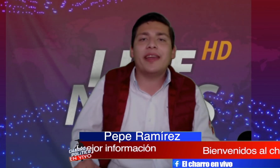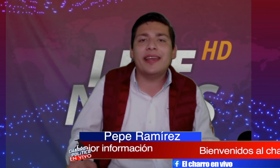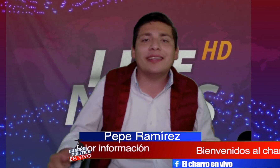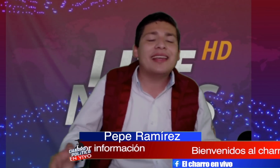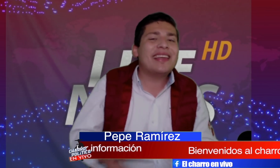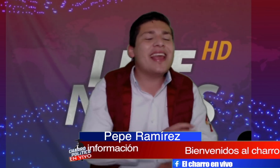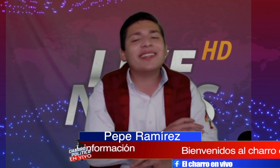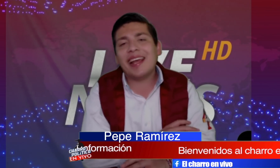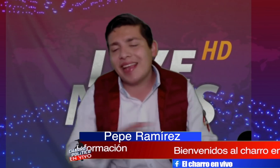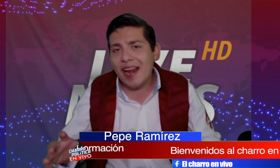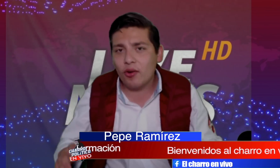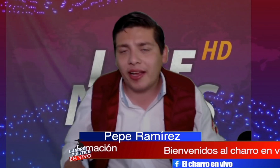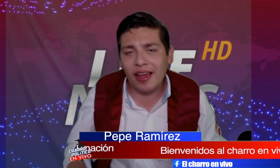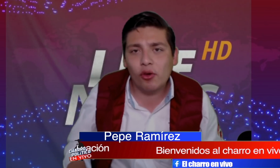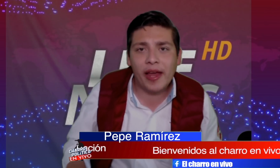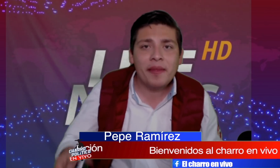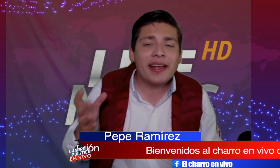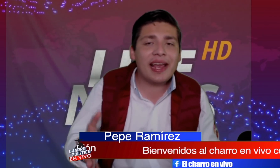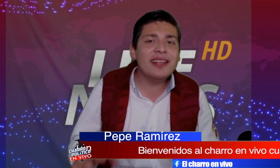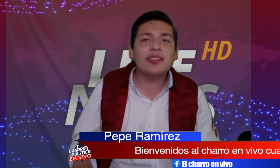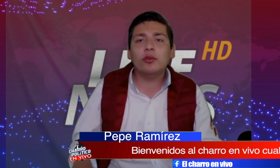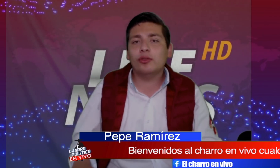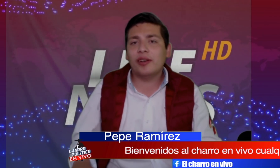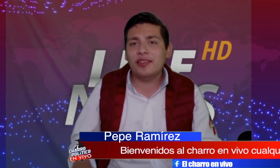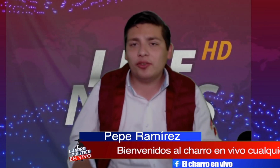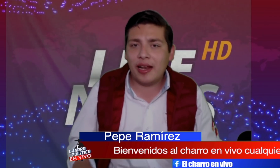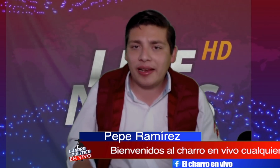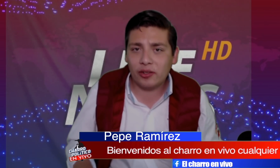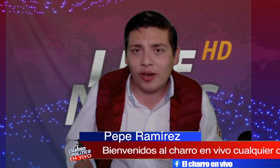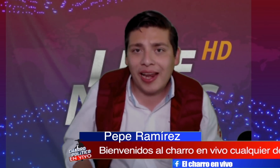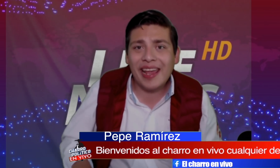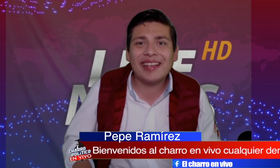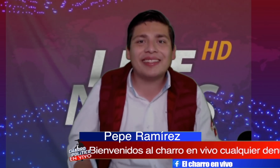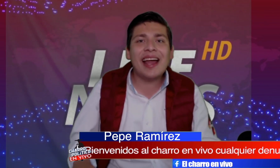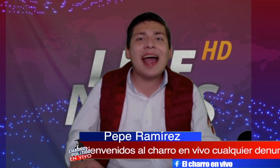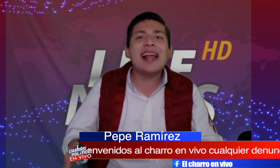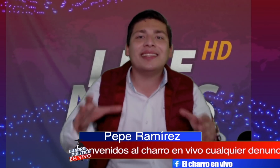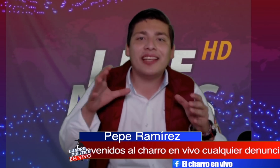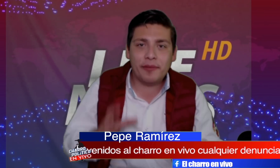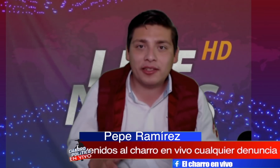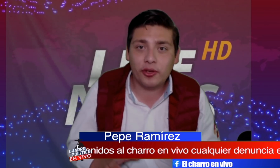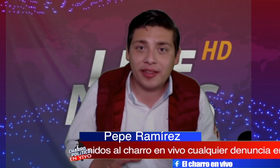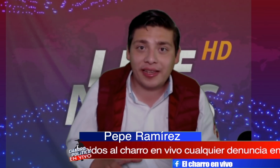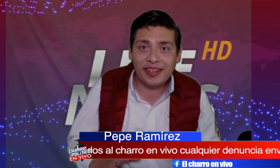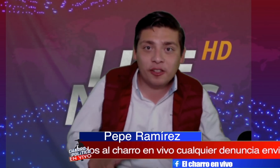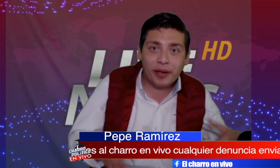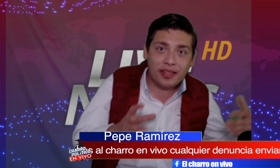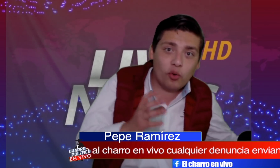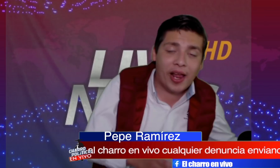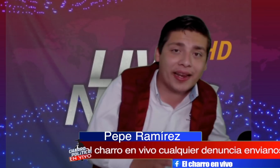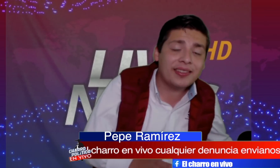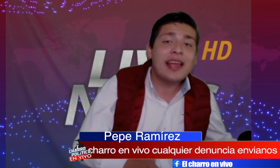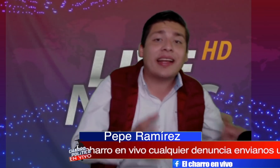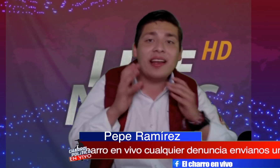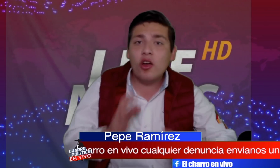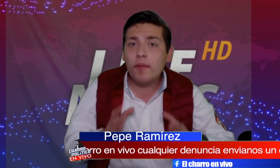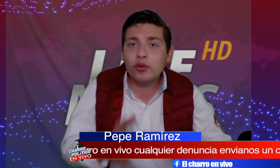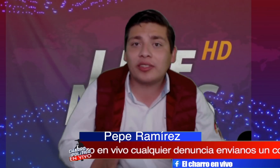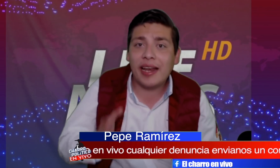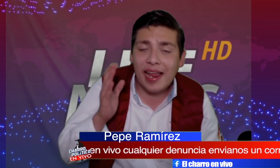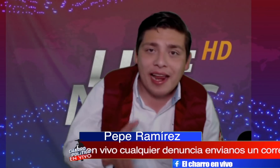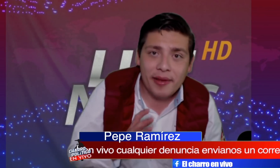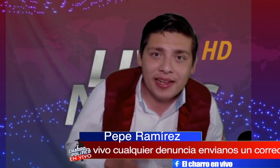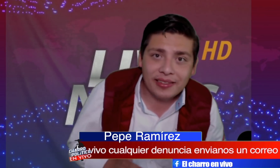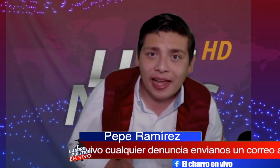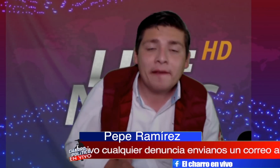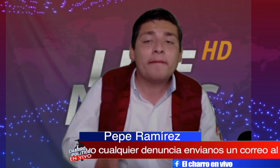nuestro país. Y es que ya no queda duda que el Instituto Nacional Electoral está al servicio de intereses particulares que no